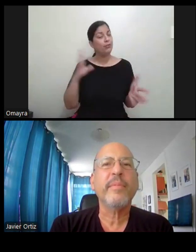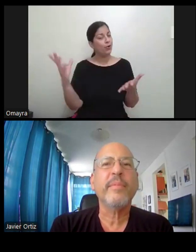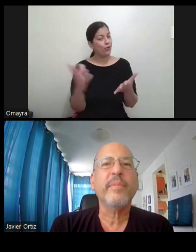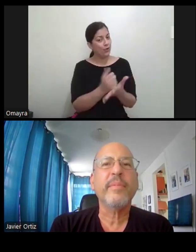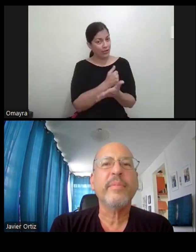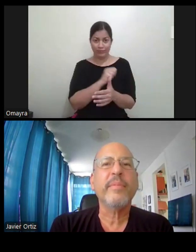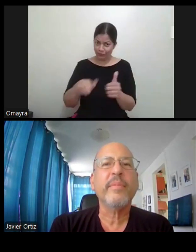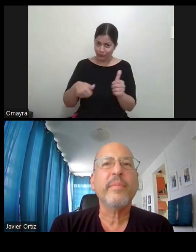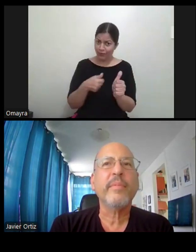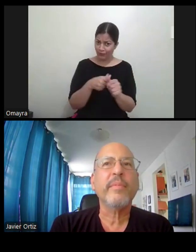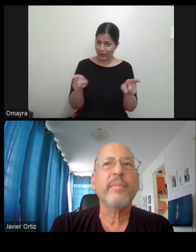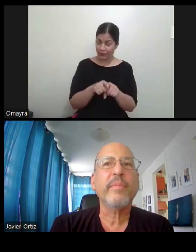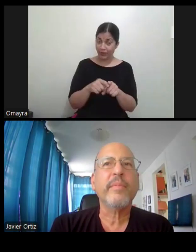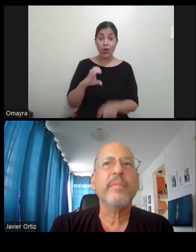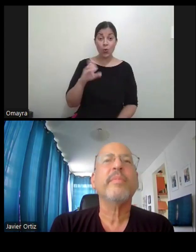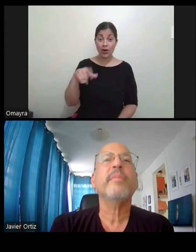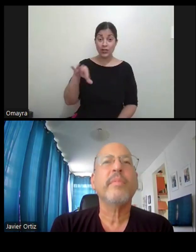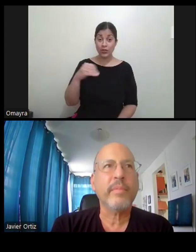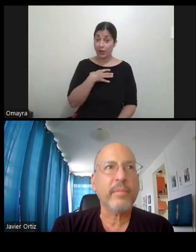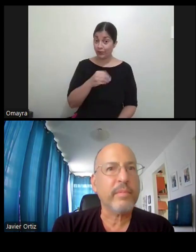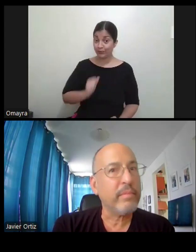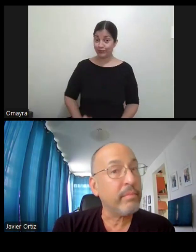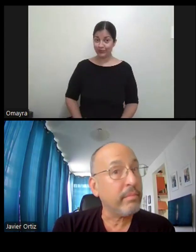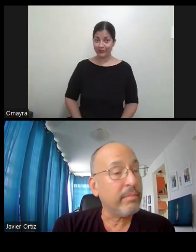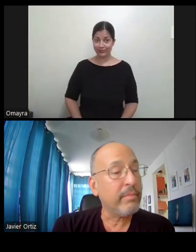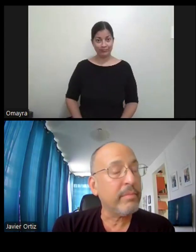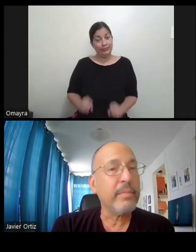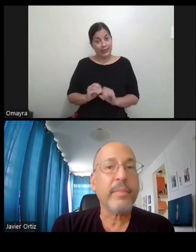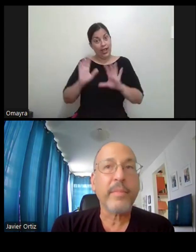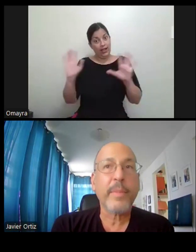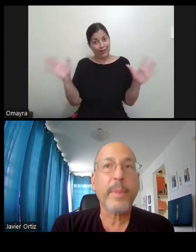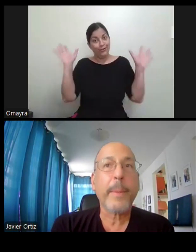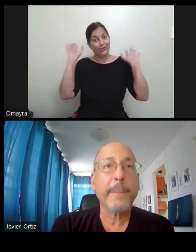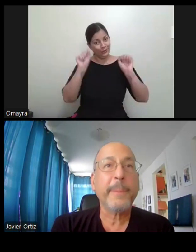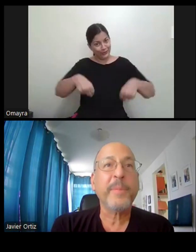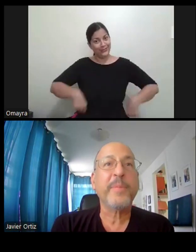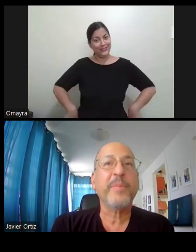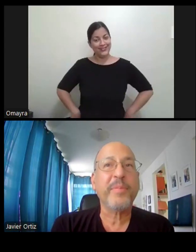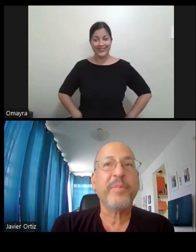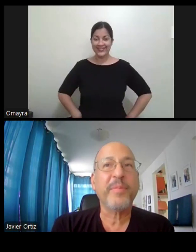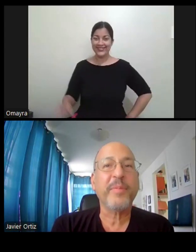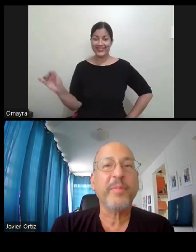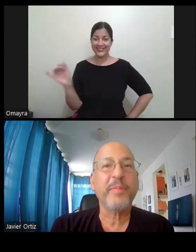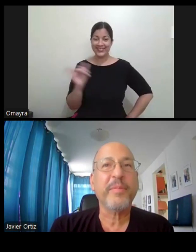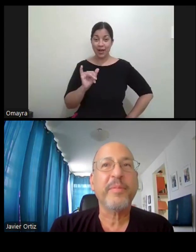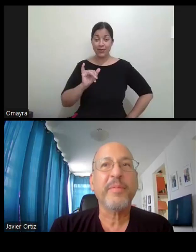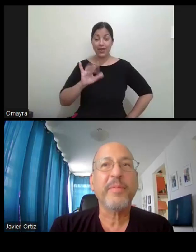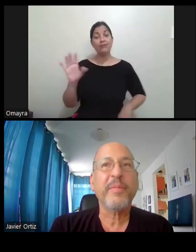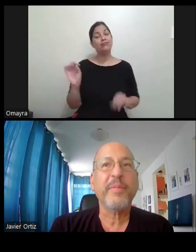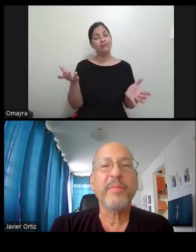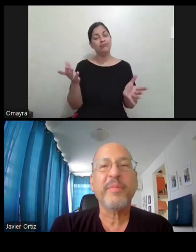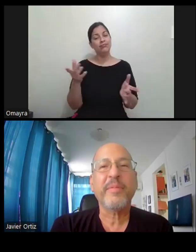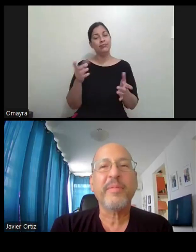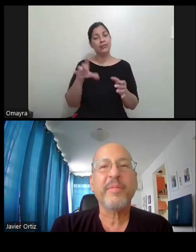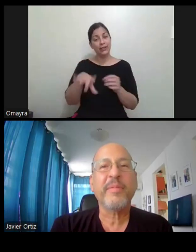follow también a Cuarzo Blanco. Claro que sí. Y también, por supuesto, nos pueden